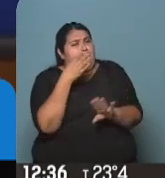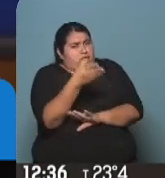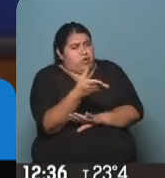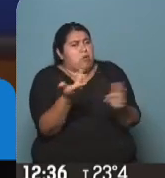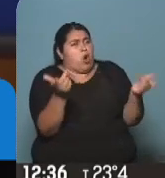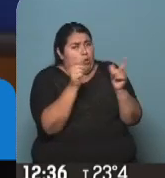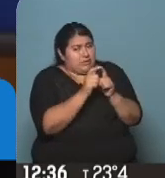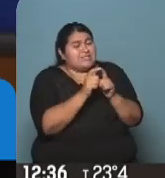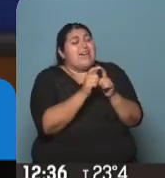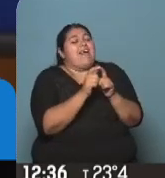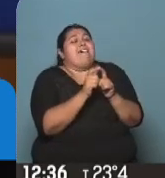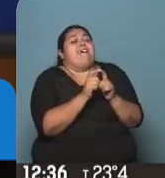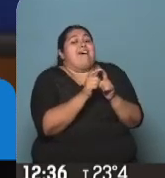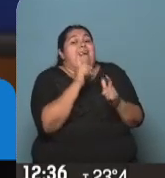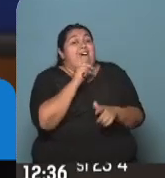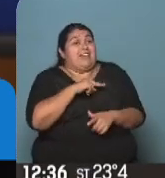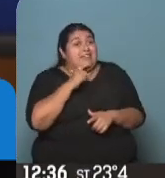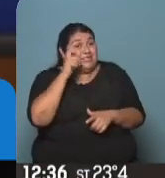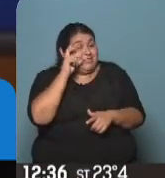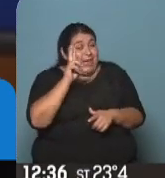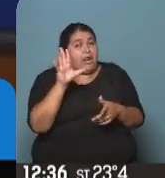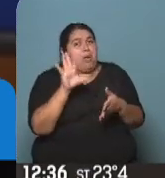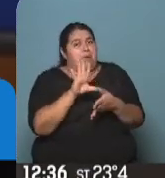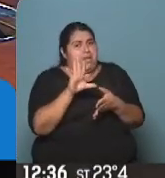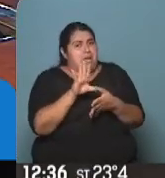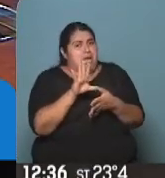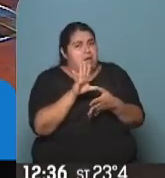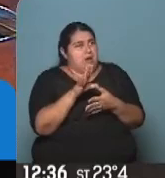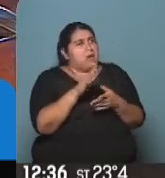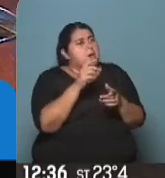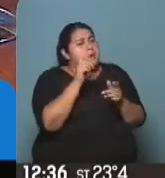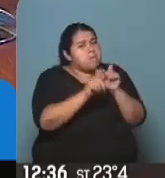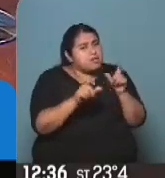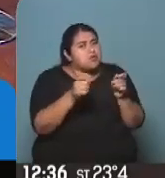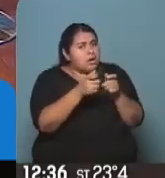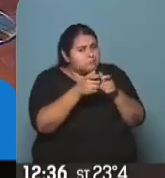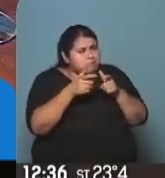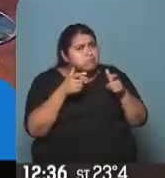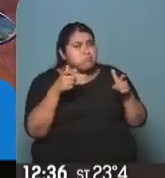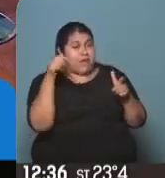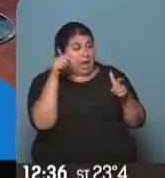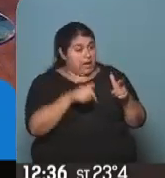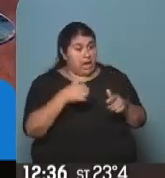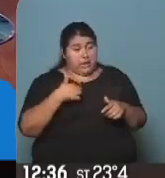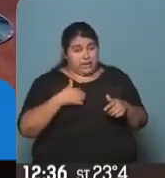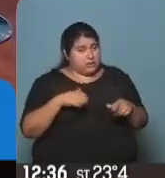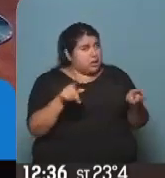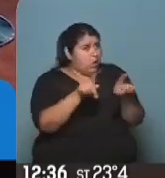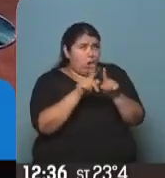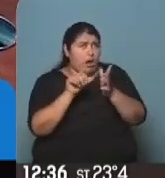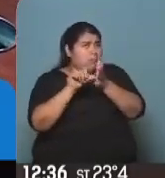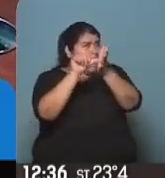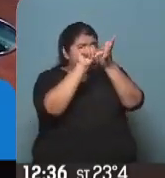Comisión Interamericana de Derechos Humanos en relación a la gran cantidad de personas que hoy en nuestro país, así como sucede en la mayoría de los países